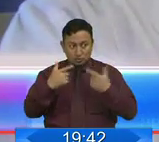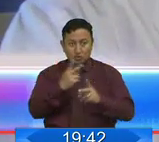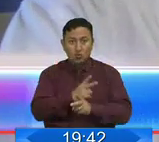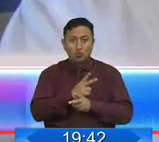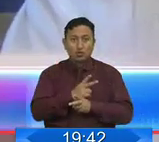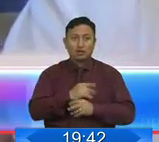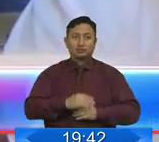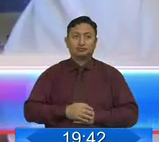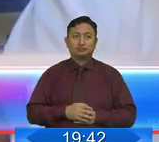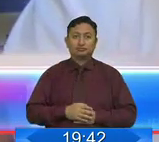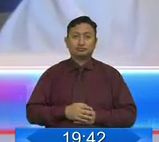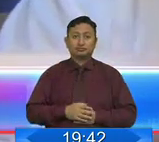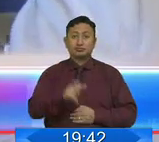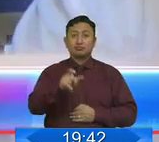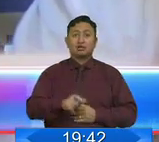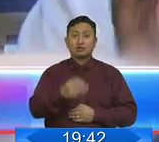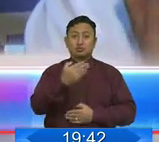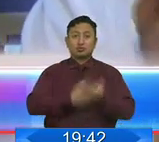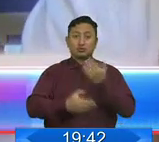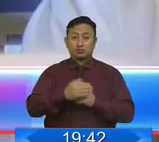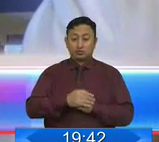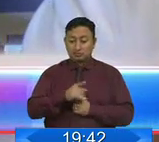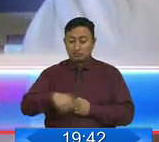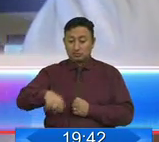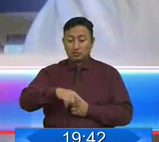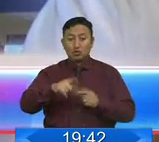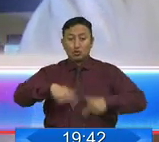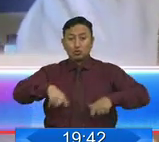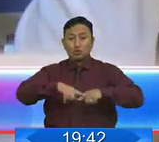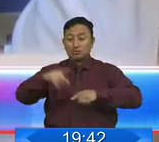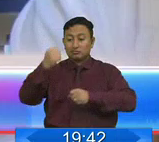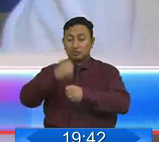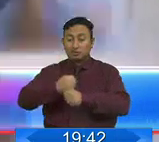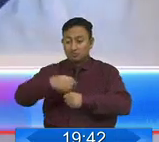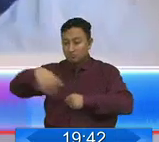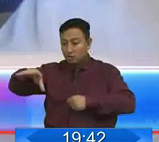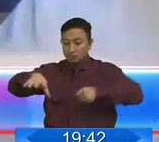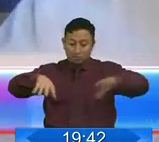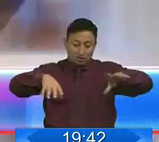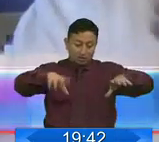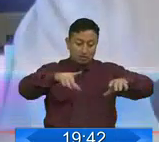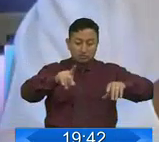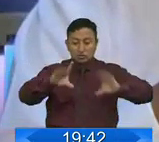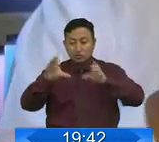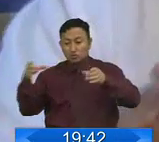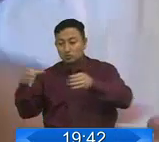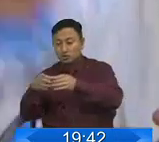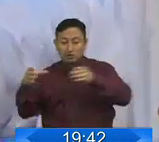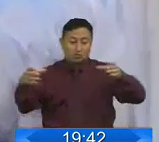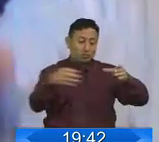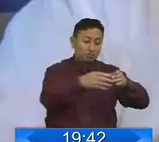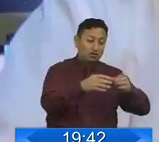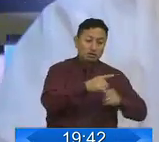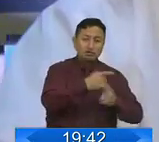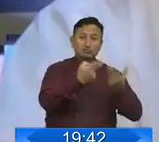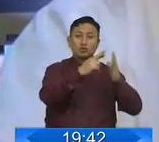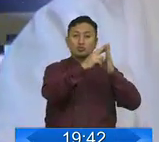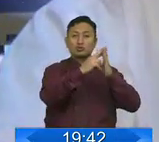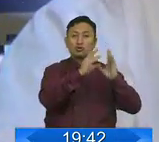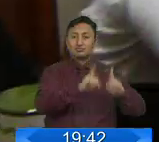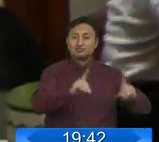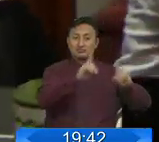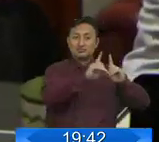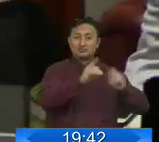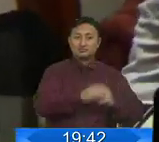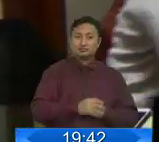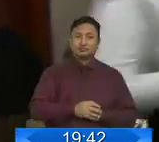cuidándolo. Los informales, cada uno tendrá su punto de trabajo. Los informales se agremiarán, los informales estarán registrados en una base de datos.